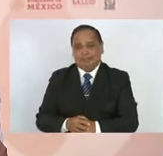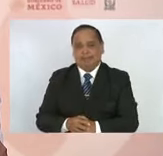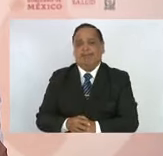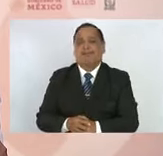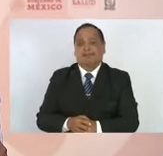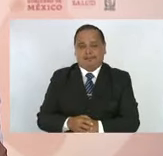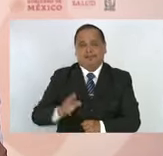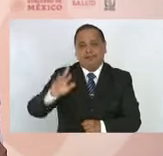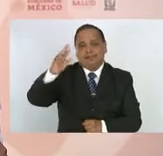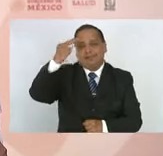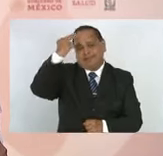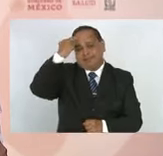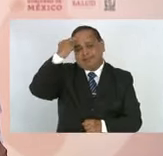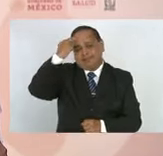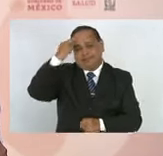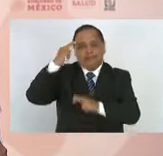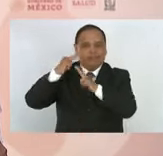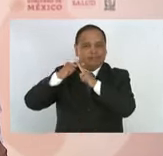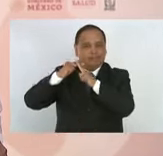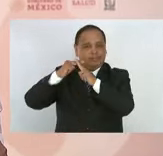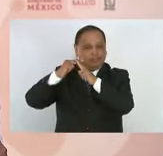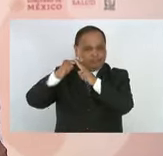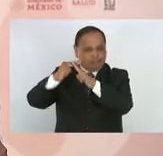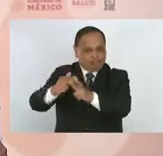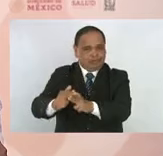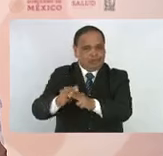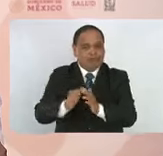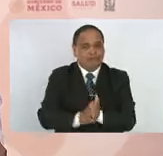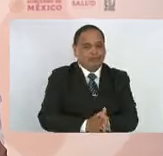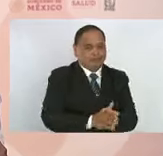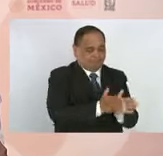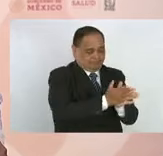recordábamos que durante todo el periodo neoliberal